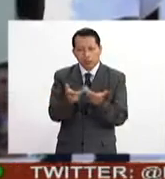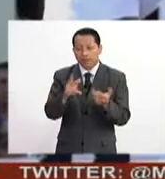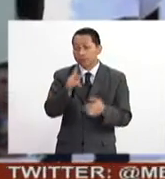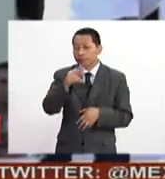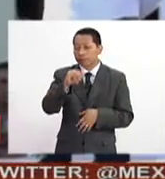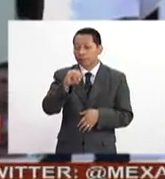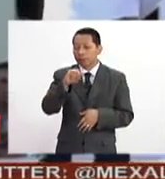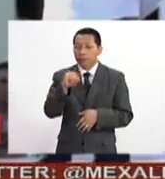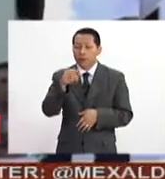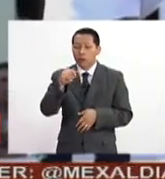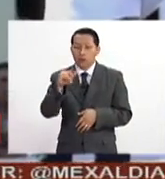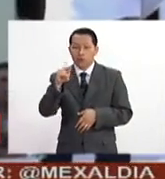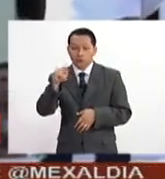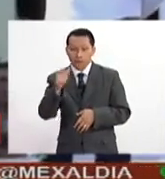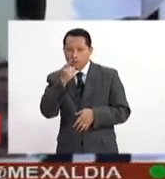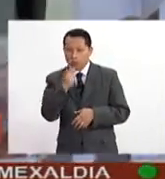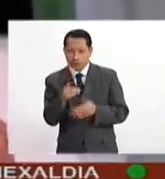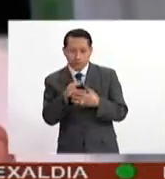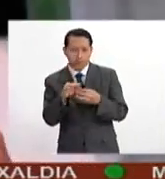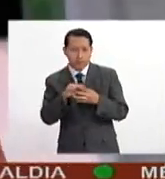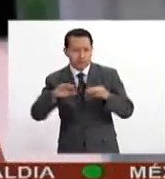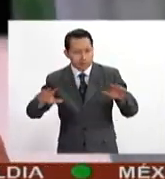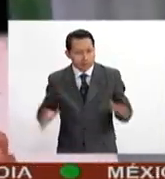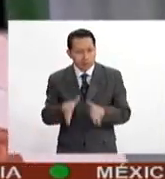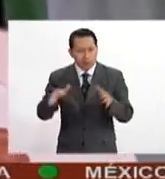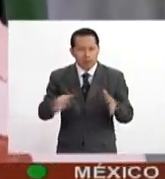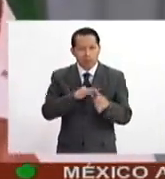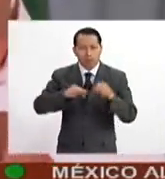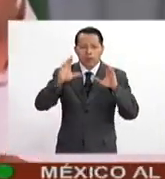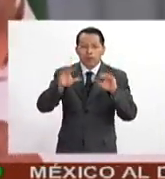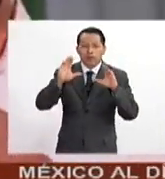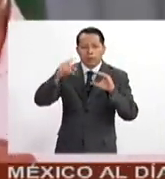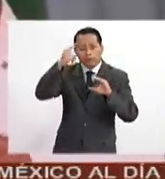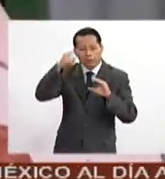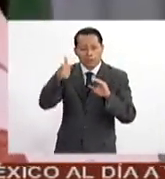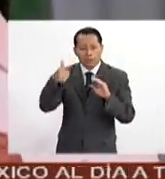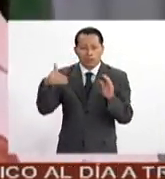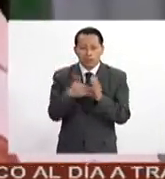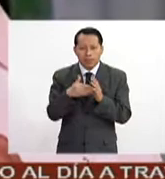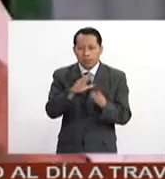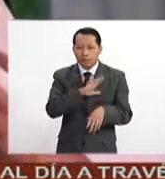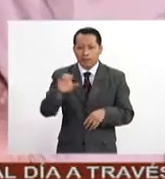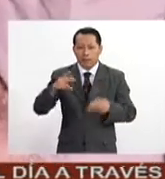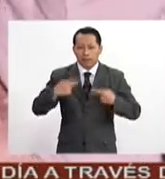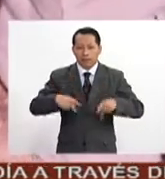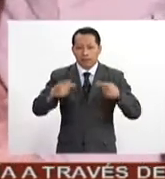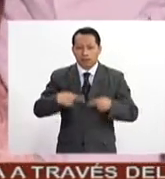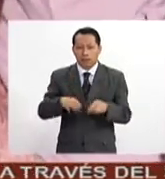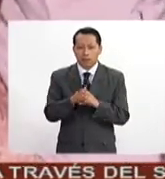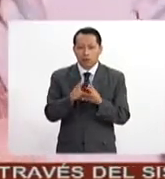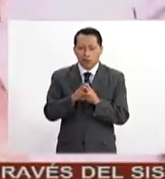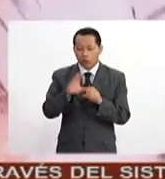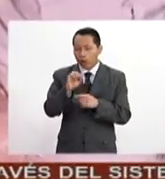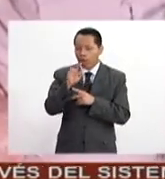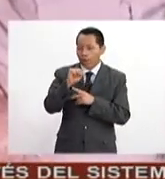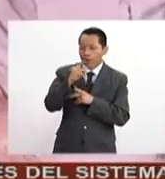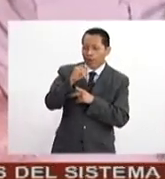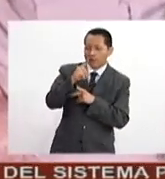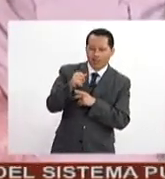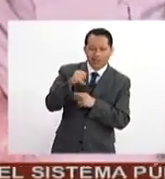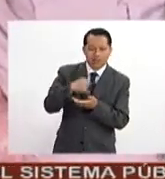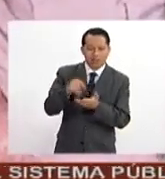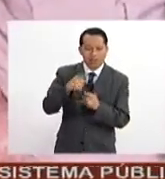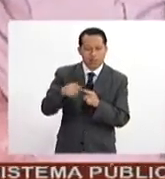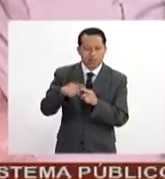priista Manuel Cota prometió que impulsará la capacitación para 6.500 personas de Compostela, sobre todo